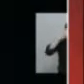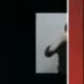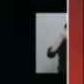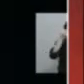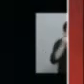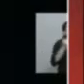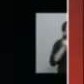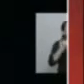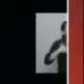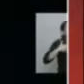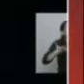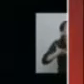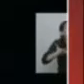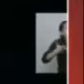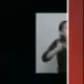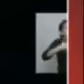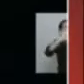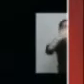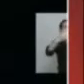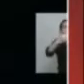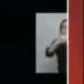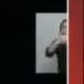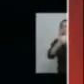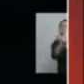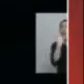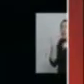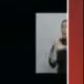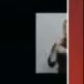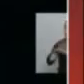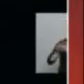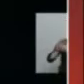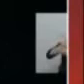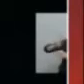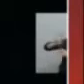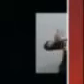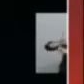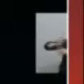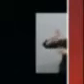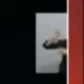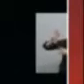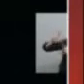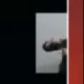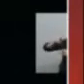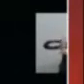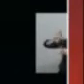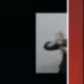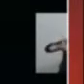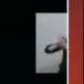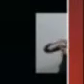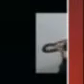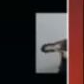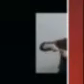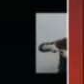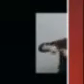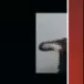hacia la o la idea sería movilizar lo hacia la reactivación económica y productiva de la argentina que creo que